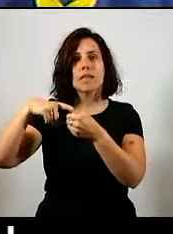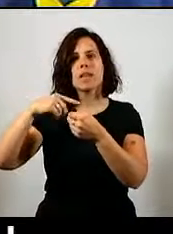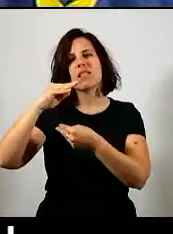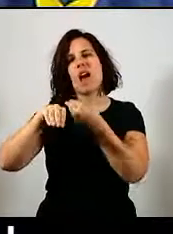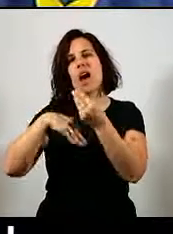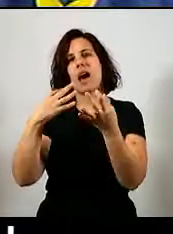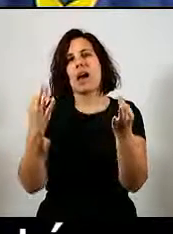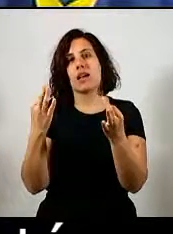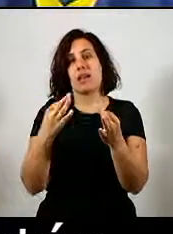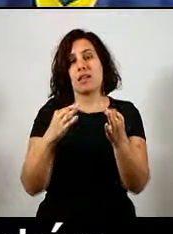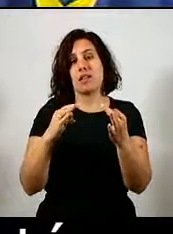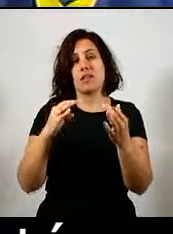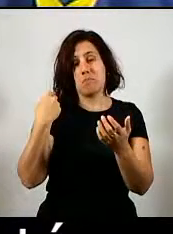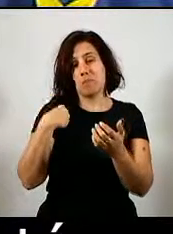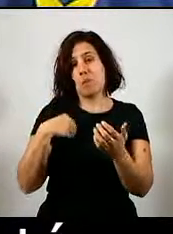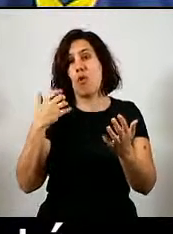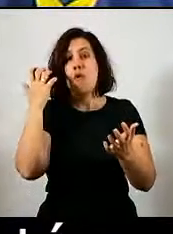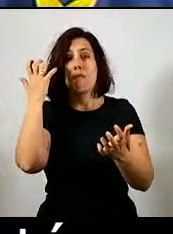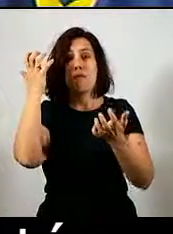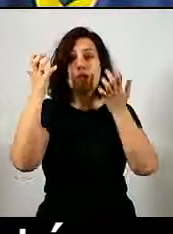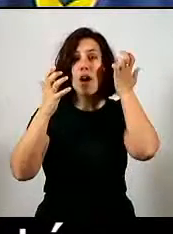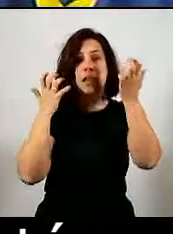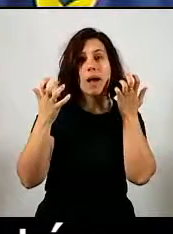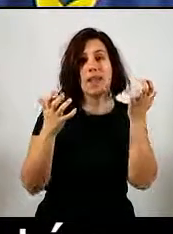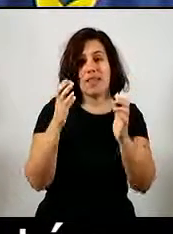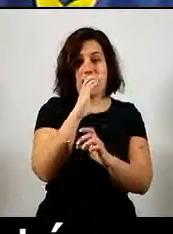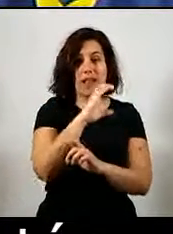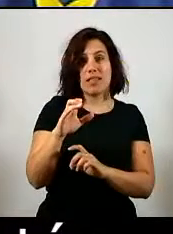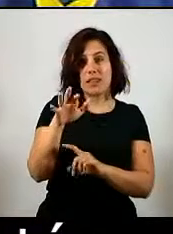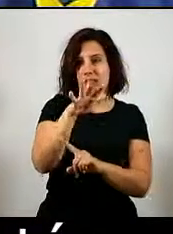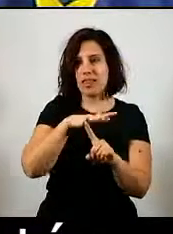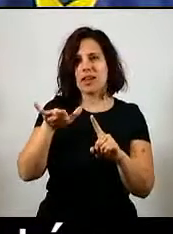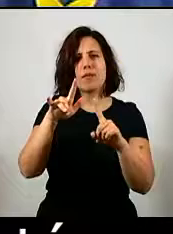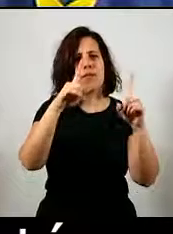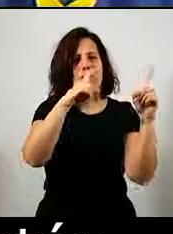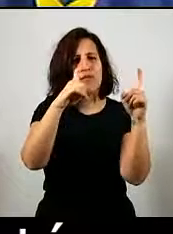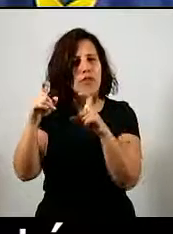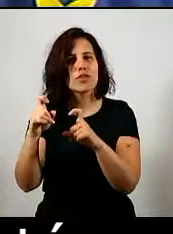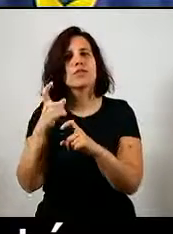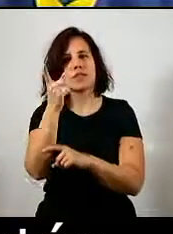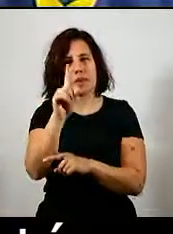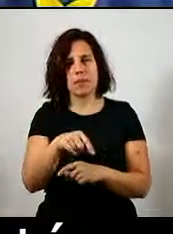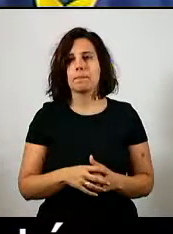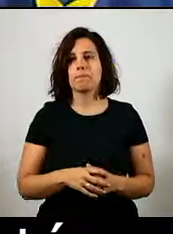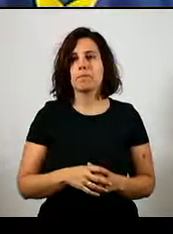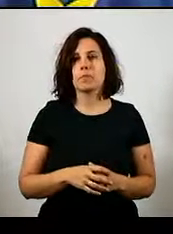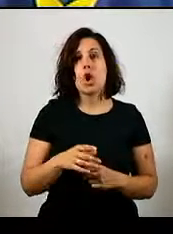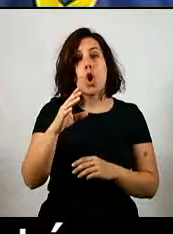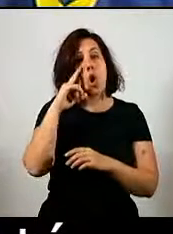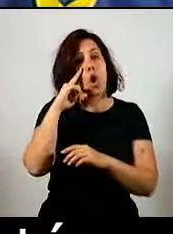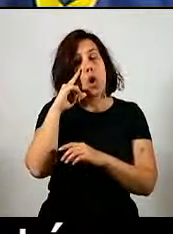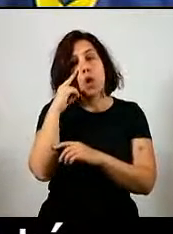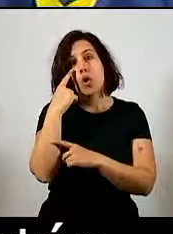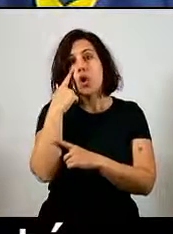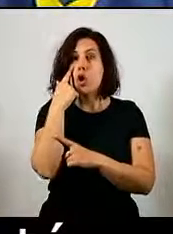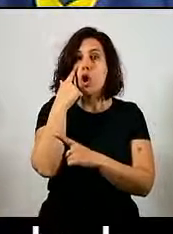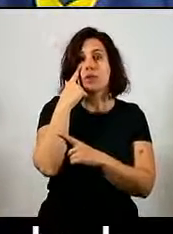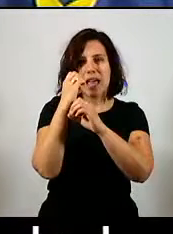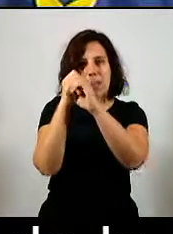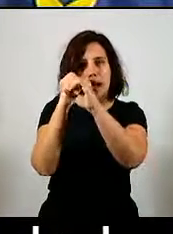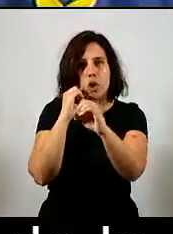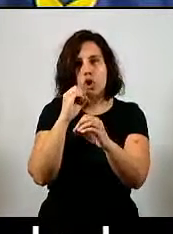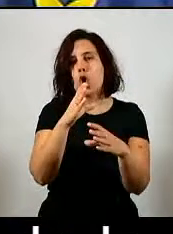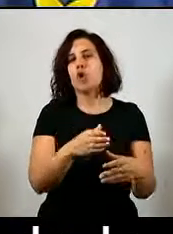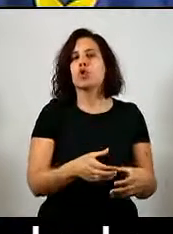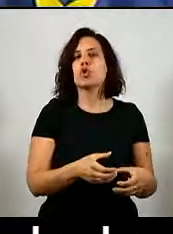riqueza de la avifauna de Cáceres y de sus alrededores. Los observatorios de la Torre de Bujaco y de la Torre de los Pozos estarán